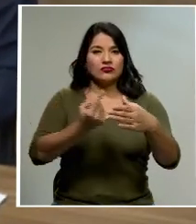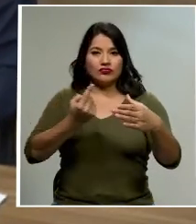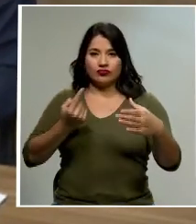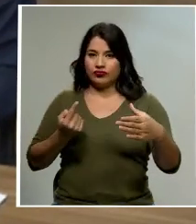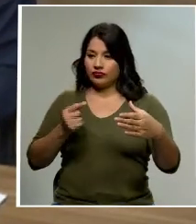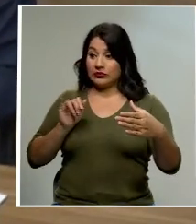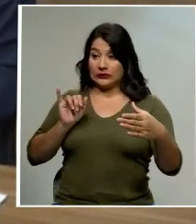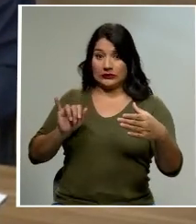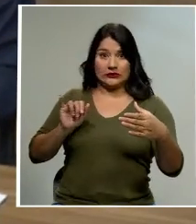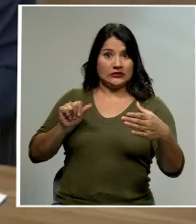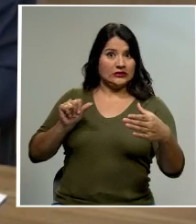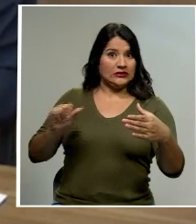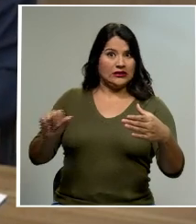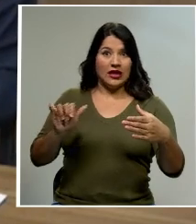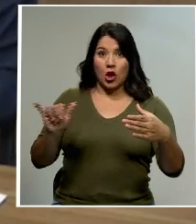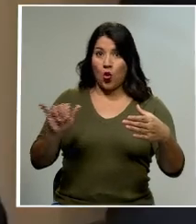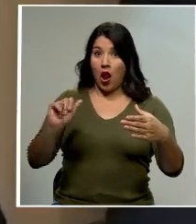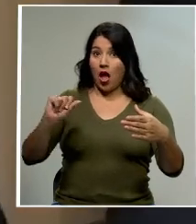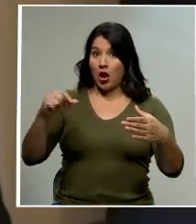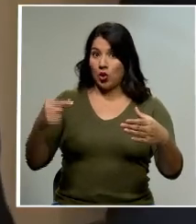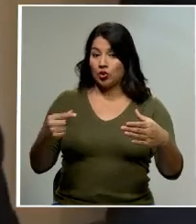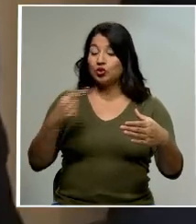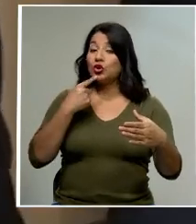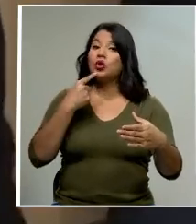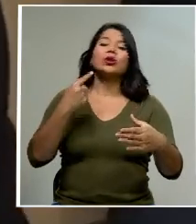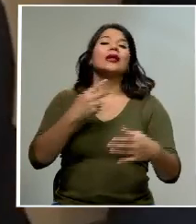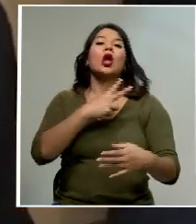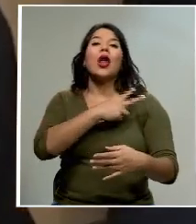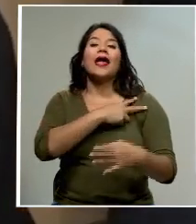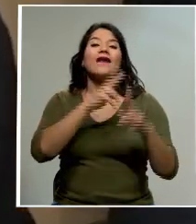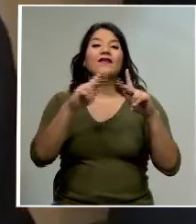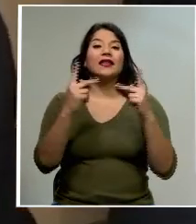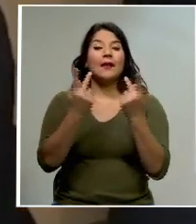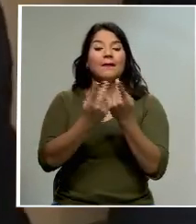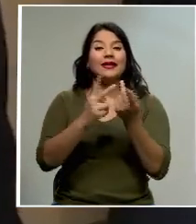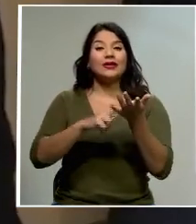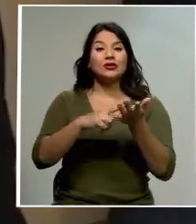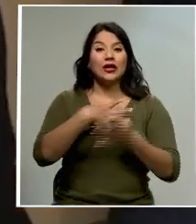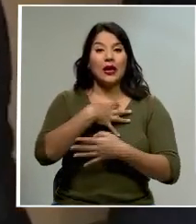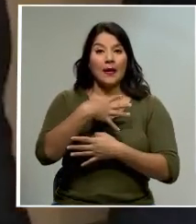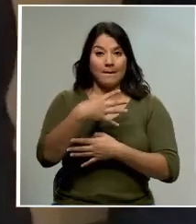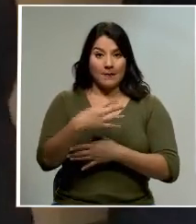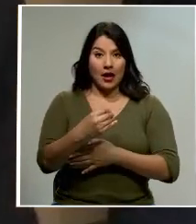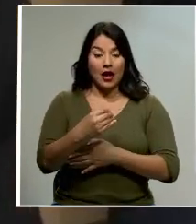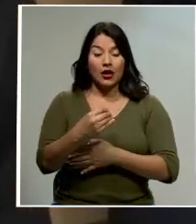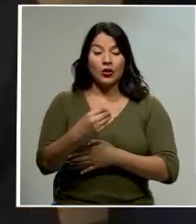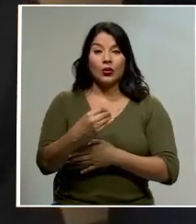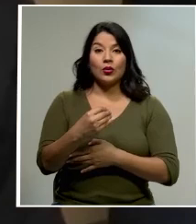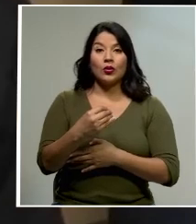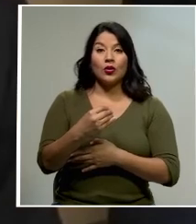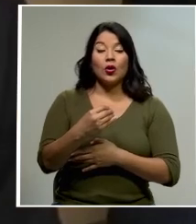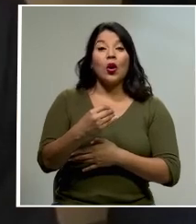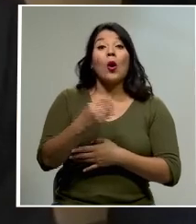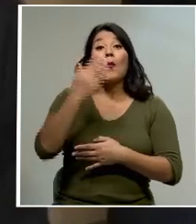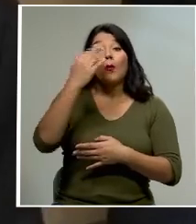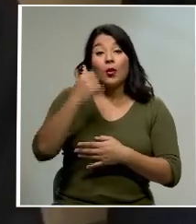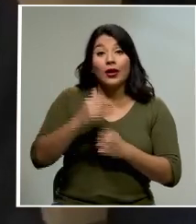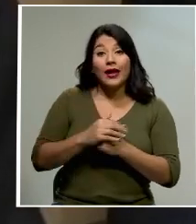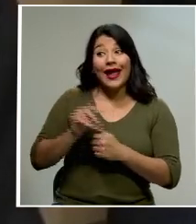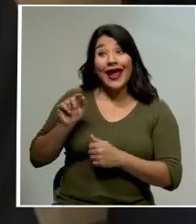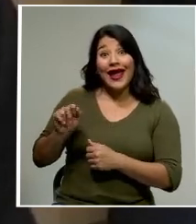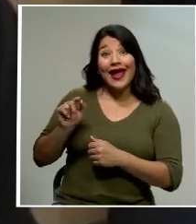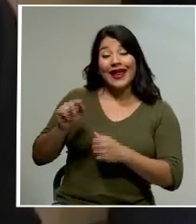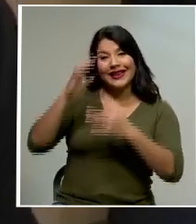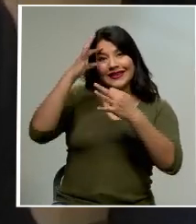de este mes de agosto. Así lo confirmó la jefa de bancada de los Verde y Blancos a Costa Rica Noticias, esto luego de que Viales